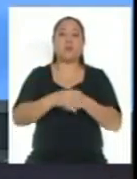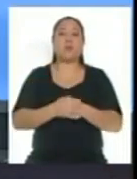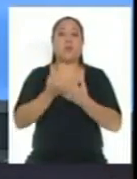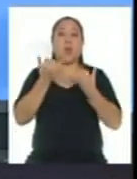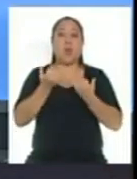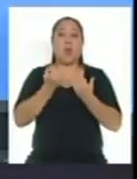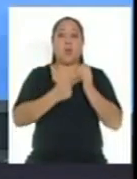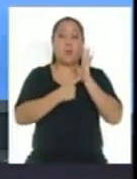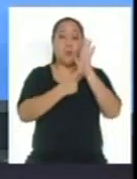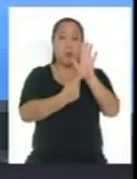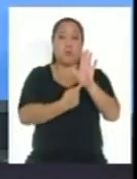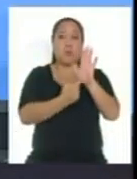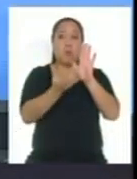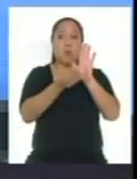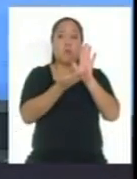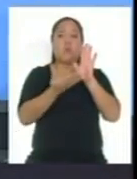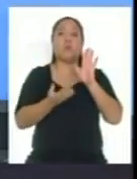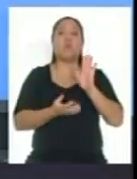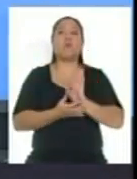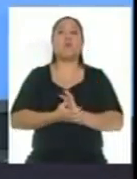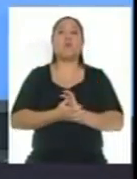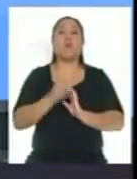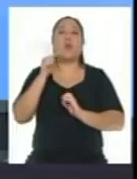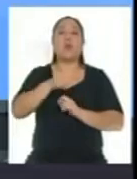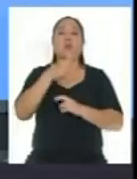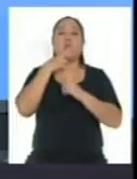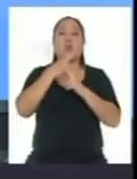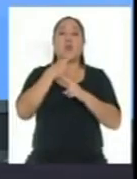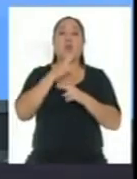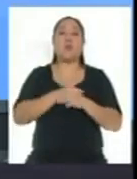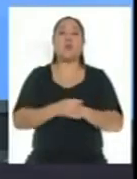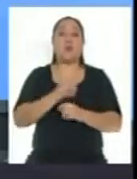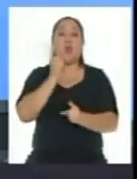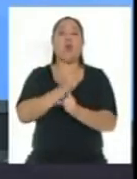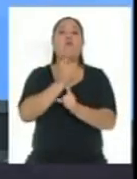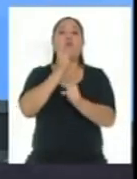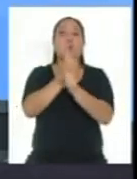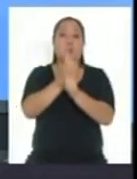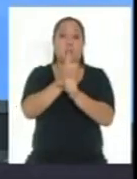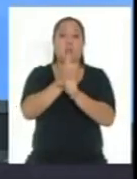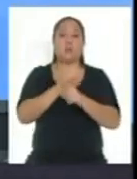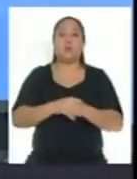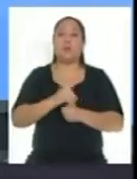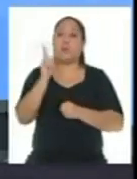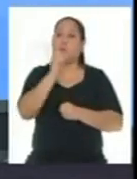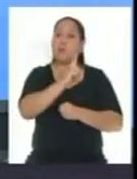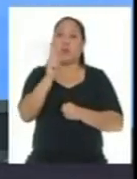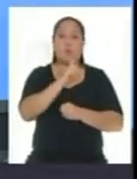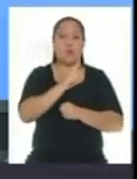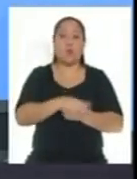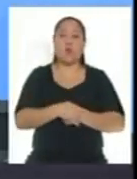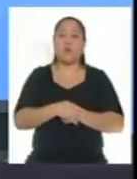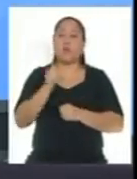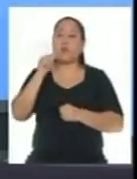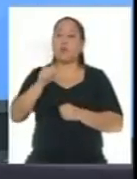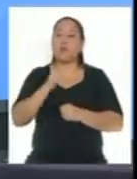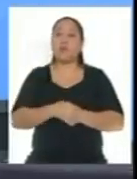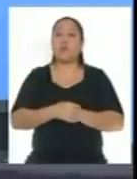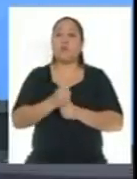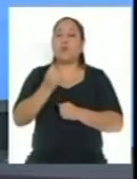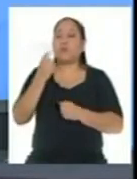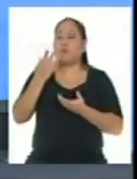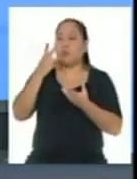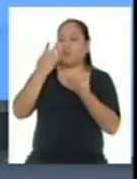aquí acabamos de presentar son resultados oficiales, no son producto de